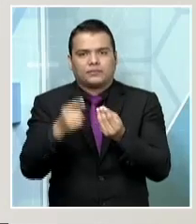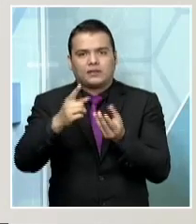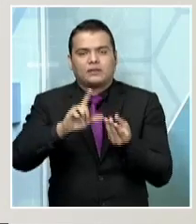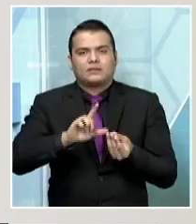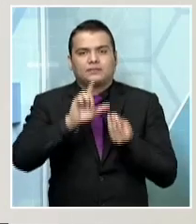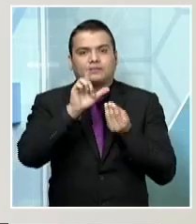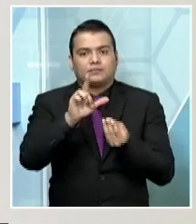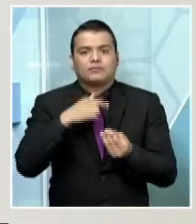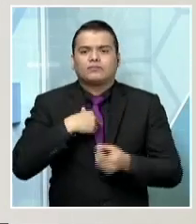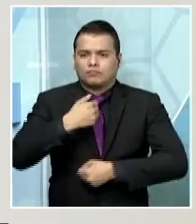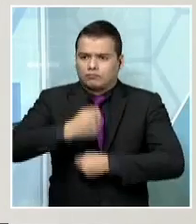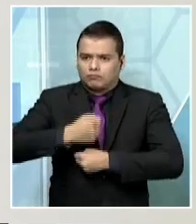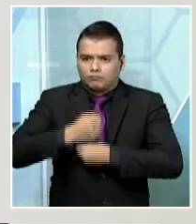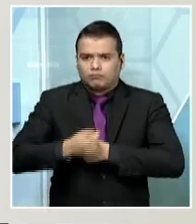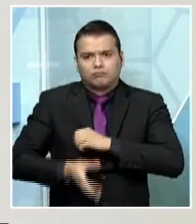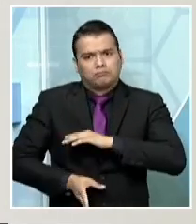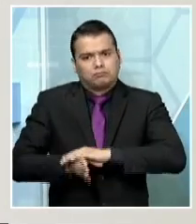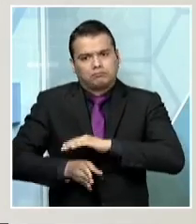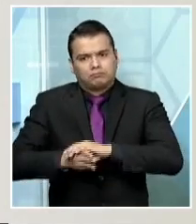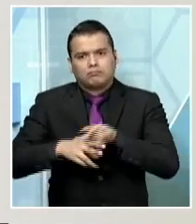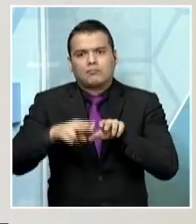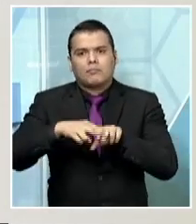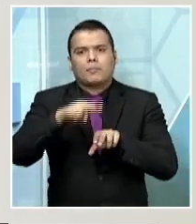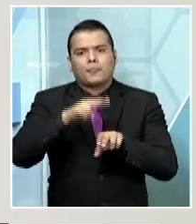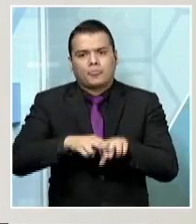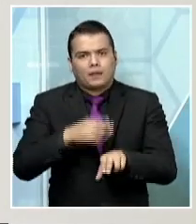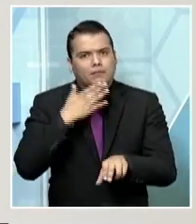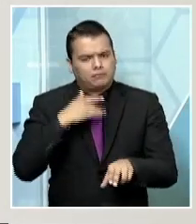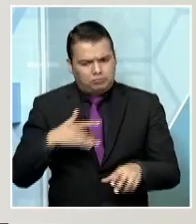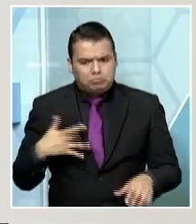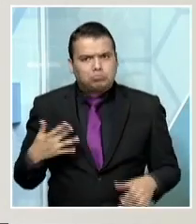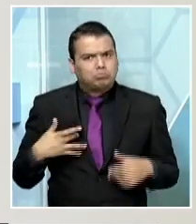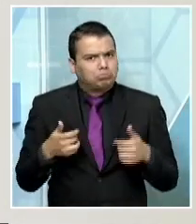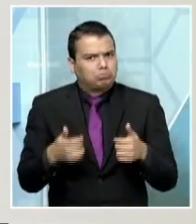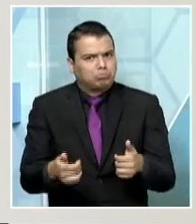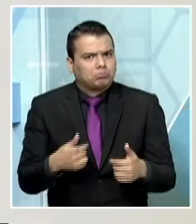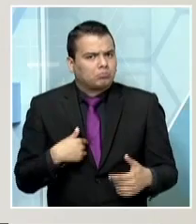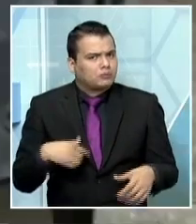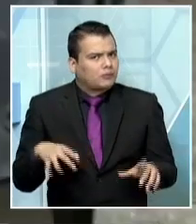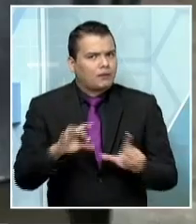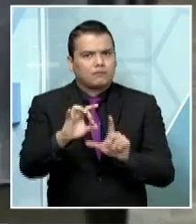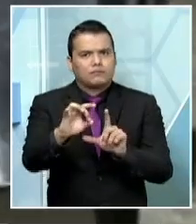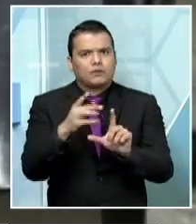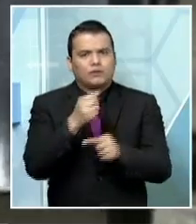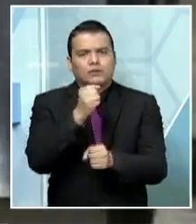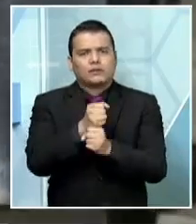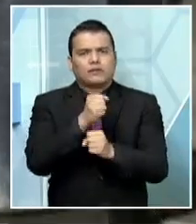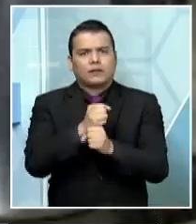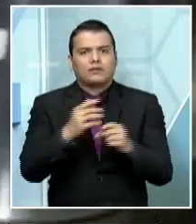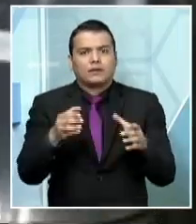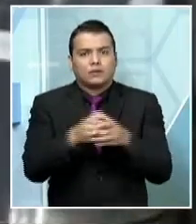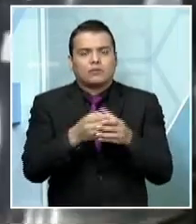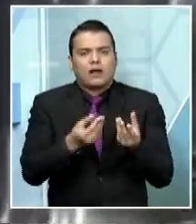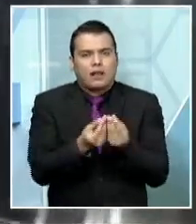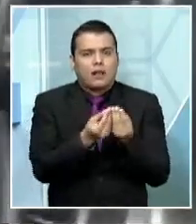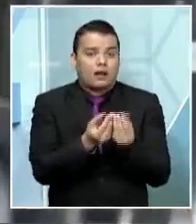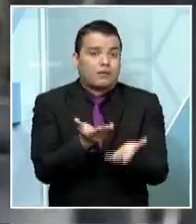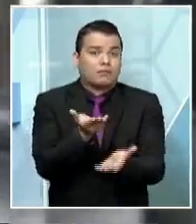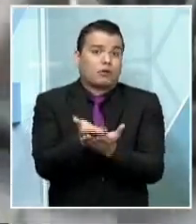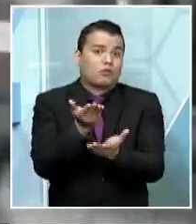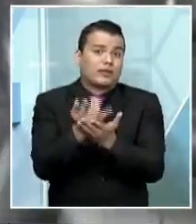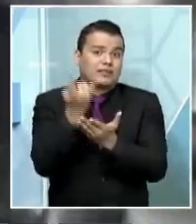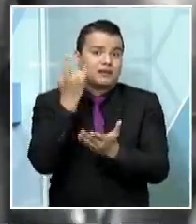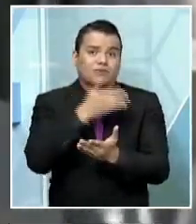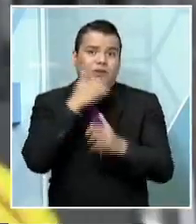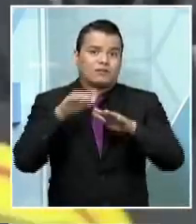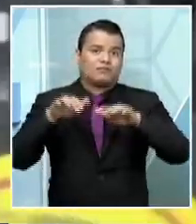mis labores como concejal, trabajando desde la virtualidad. Los cabildantes discutieron la posibilidad de